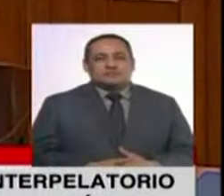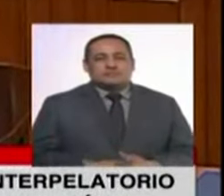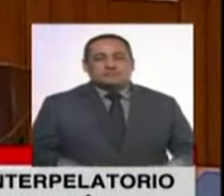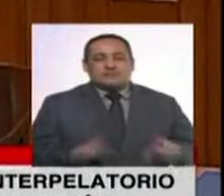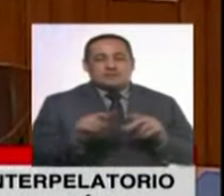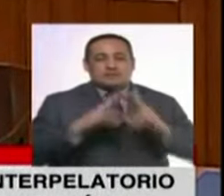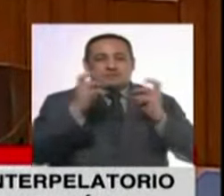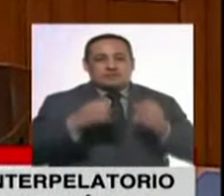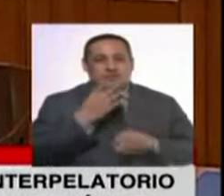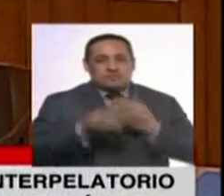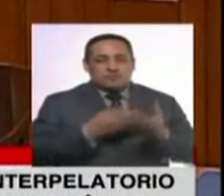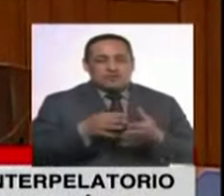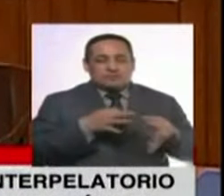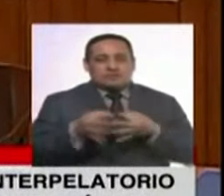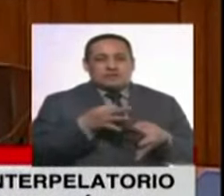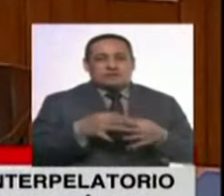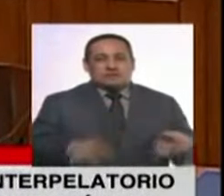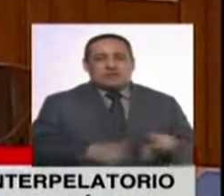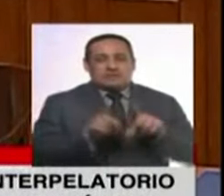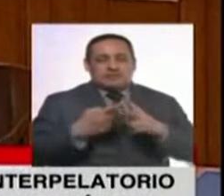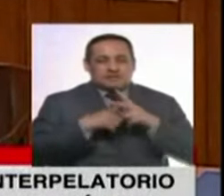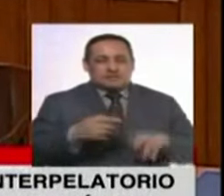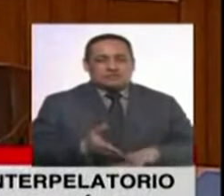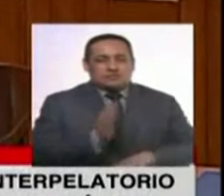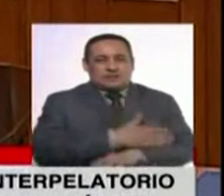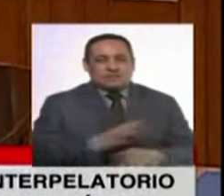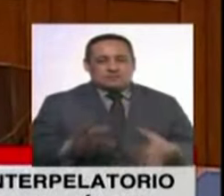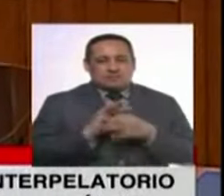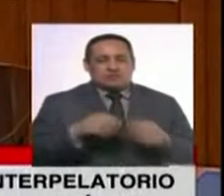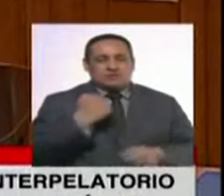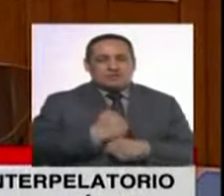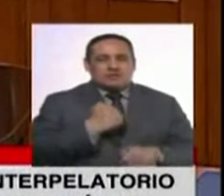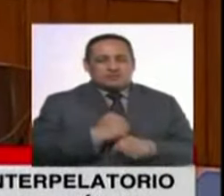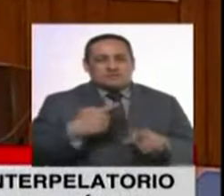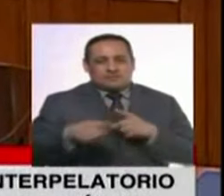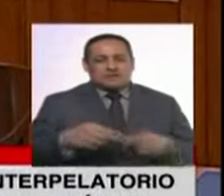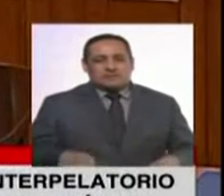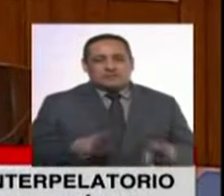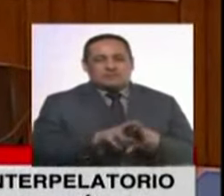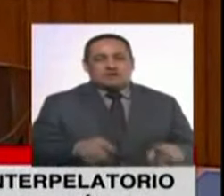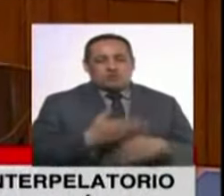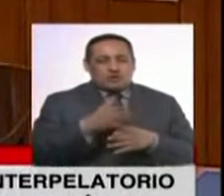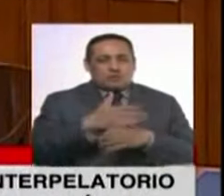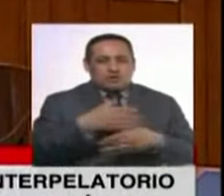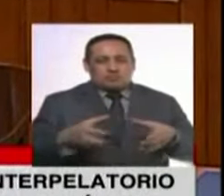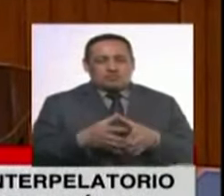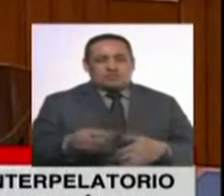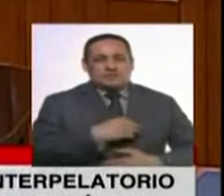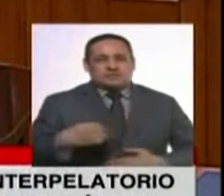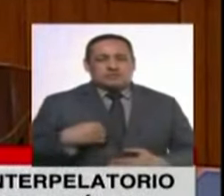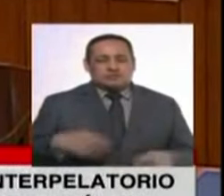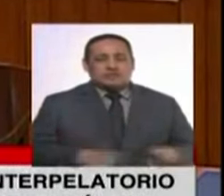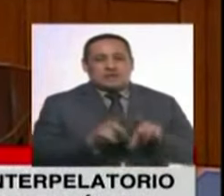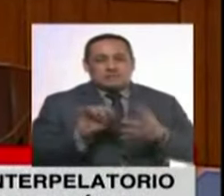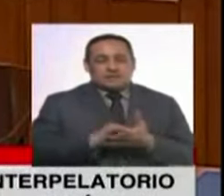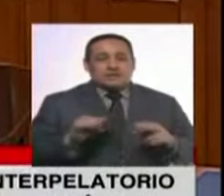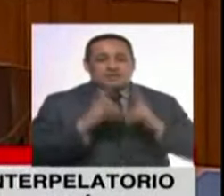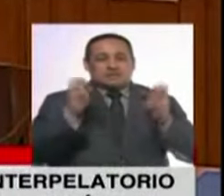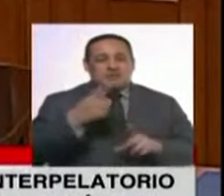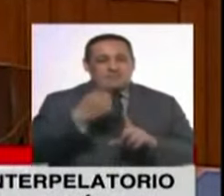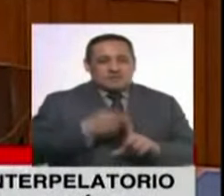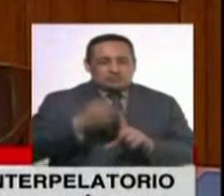en línea con los mencionado al inicio de la vinculación laboral de funcionarios y colaboradores con el Ministerio interior y también de manera